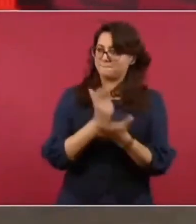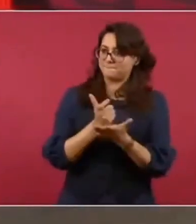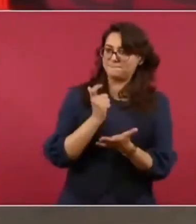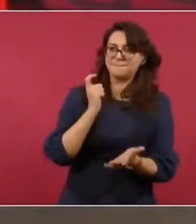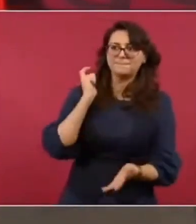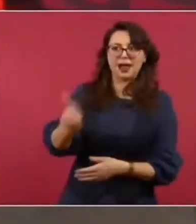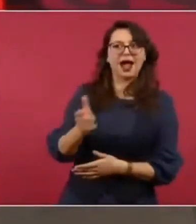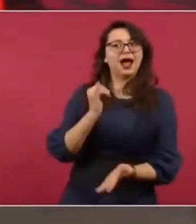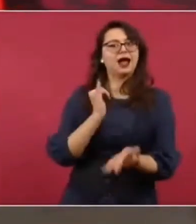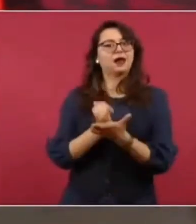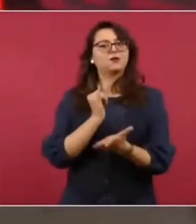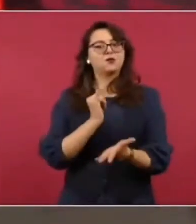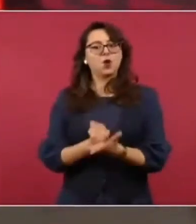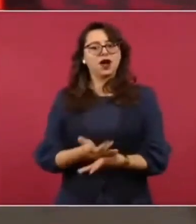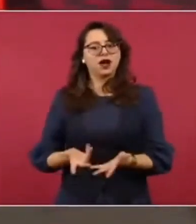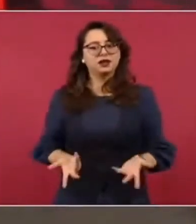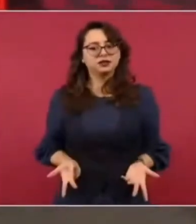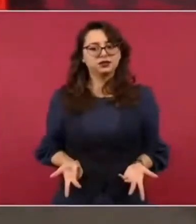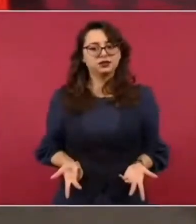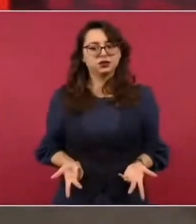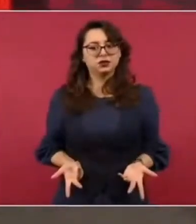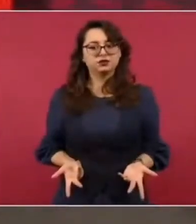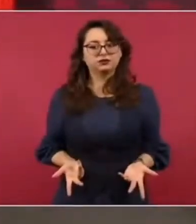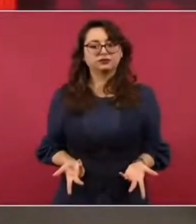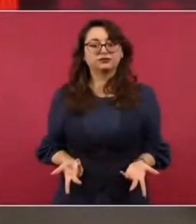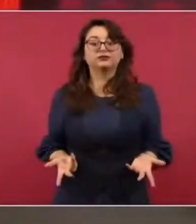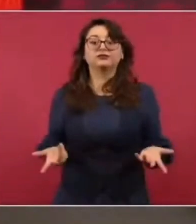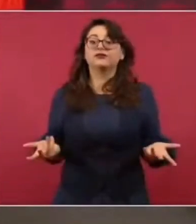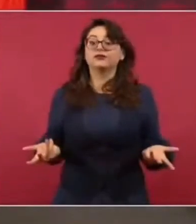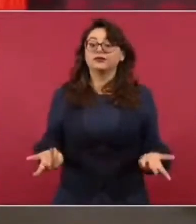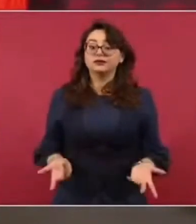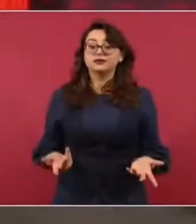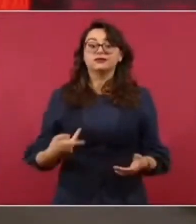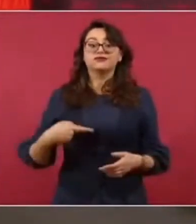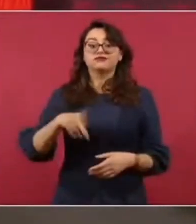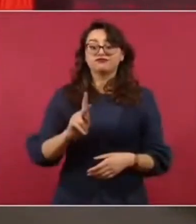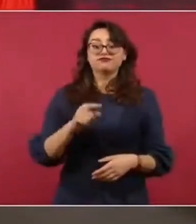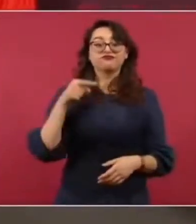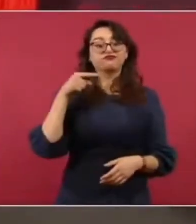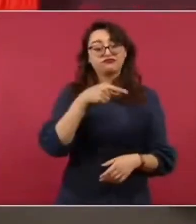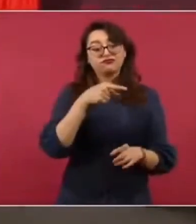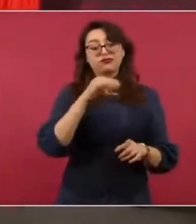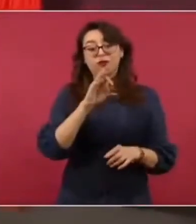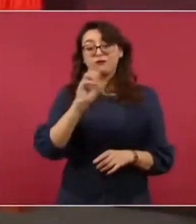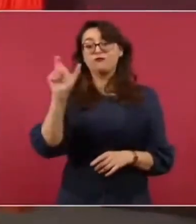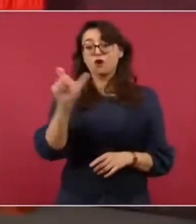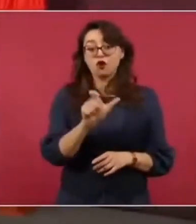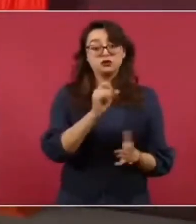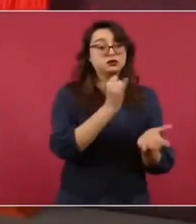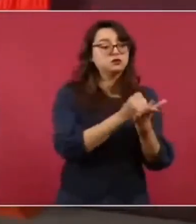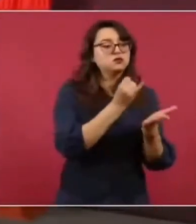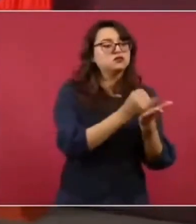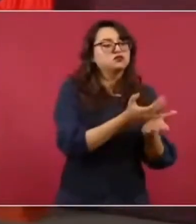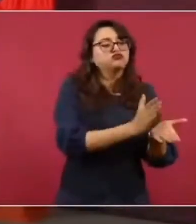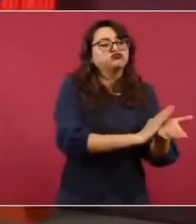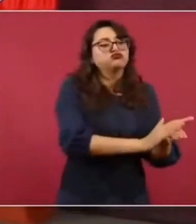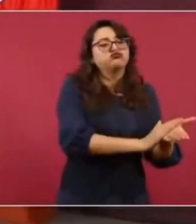cuando alcanzaron los precios del petróleo un nivel muy alto, con él y con